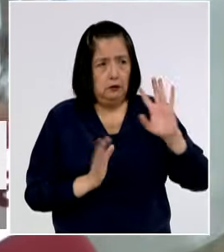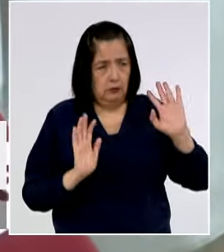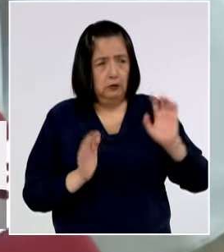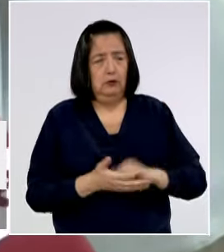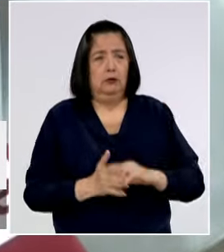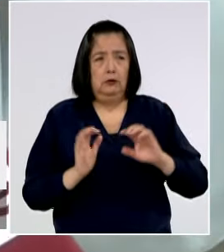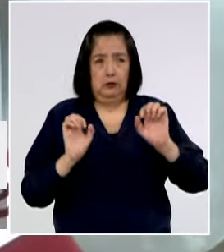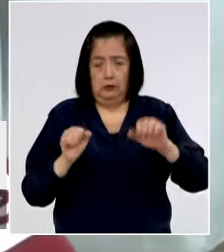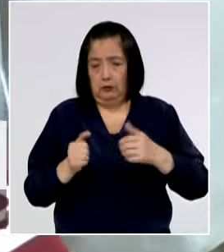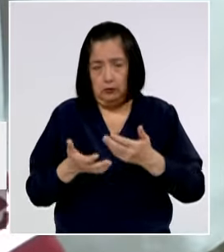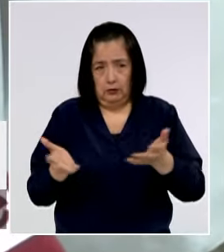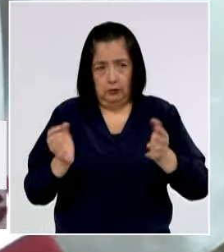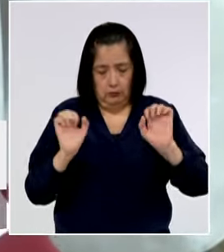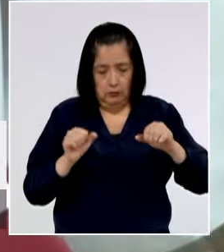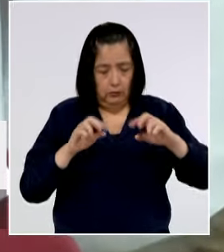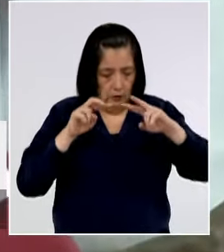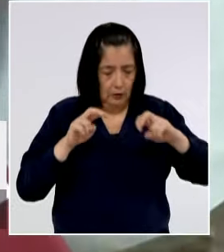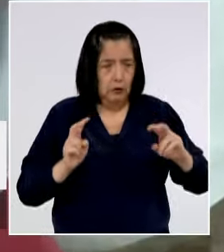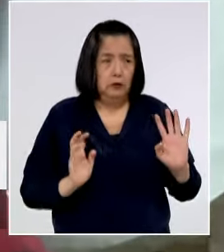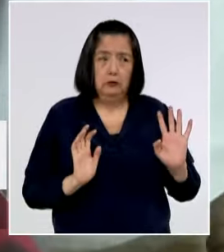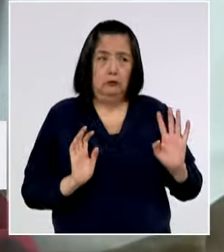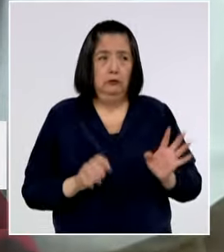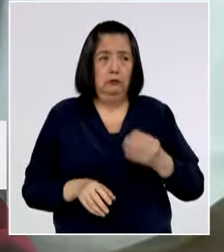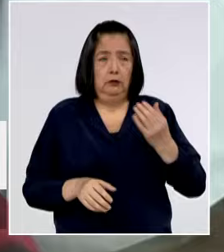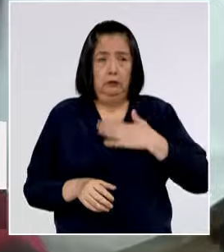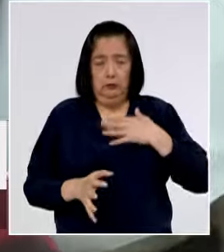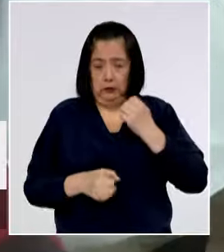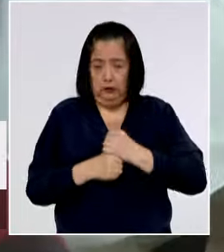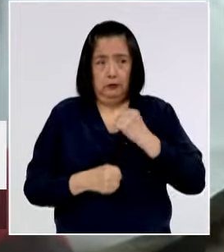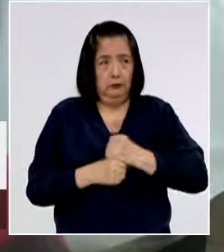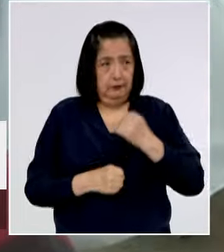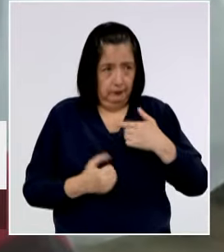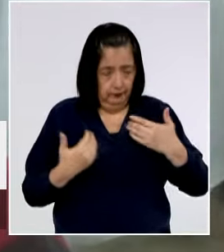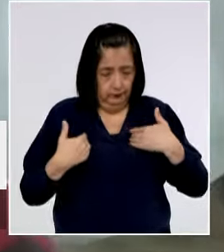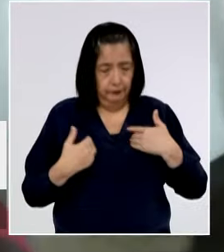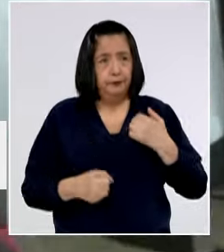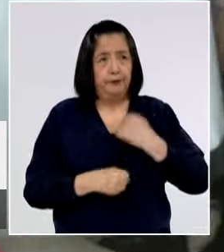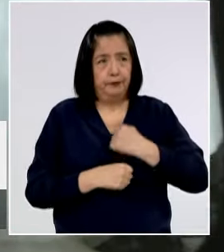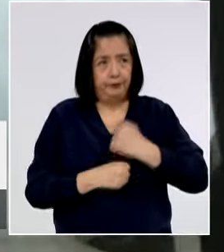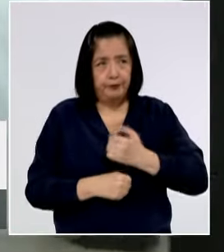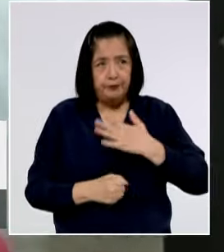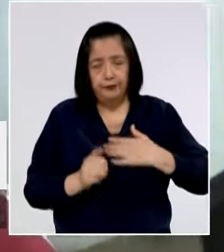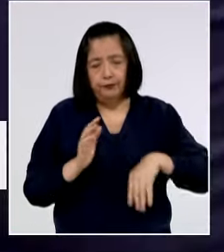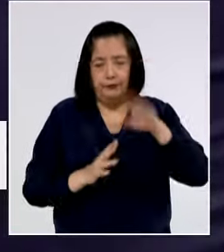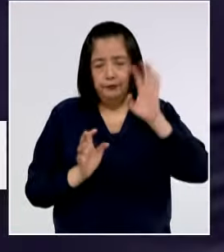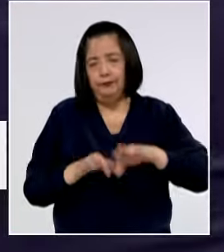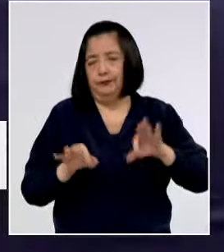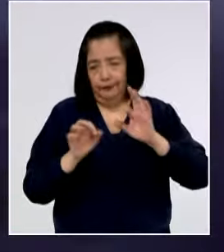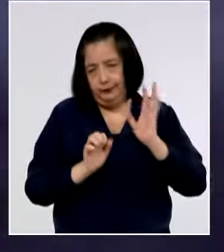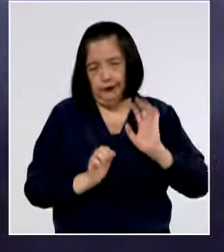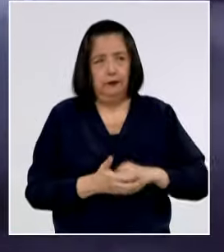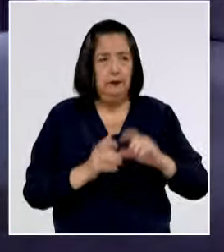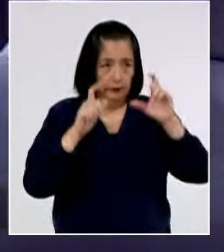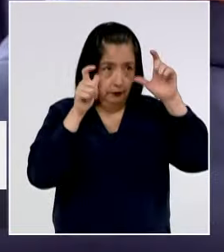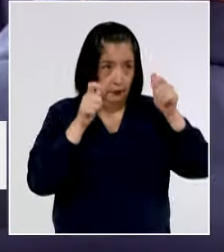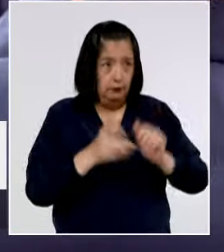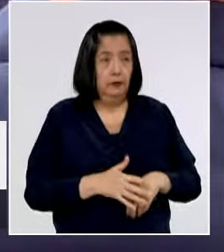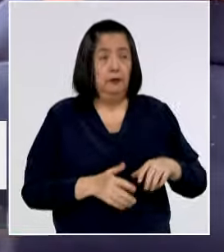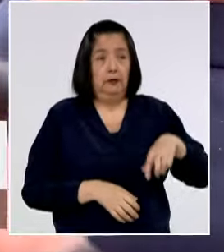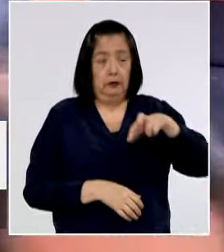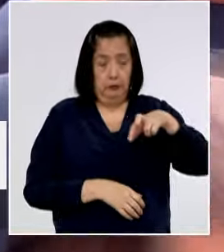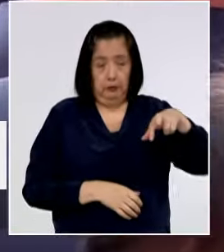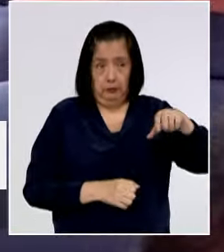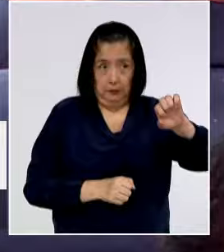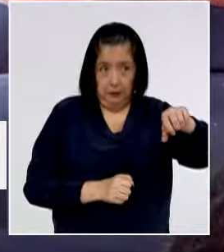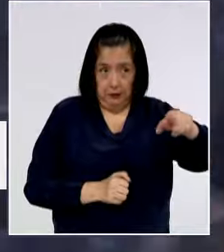alguna otra manera esto se vea porque de verdad mi trabajo para mí mi trabajo la parlamentaria de podemos Perú